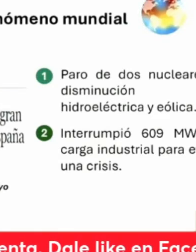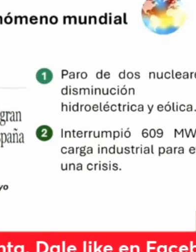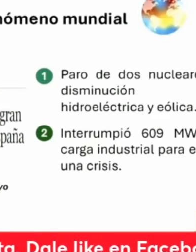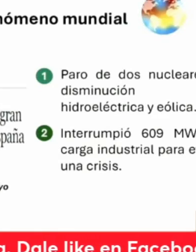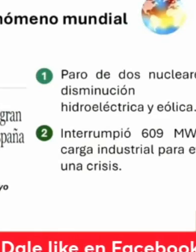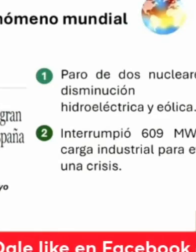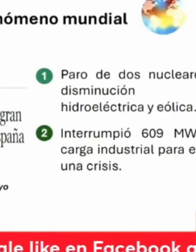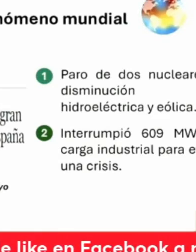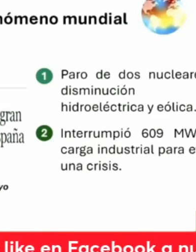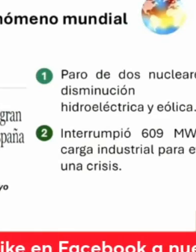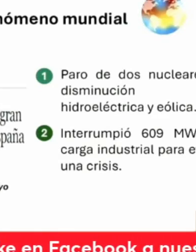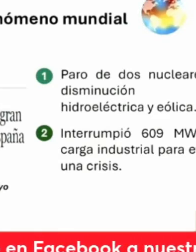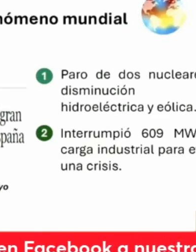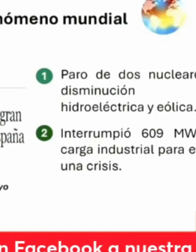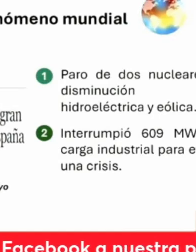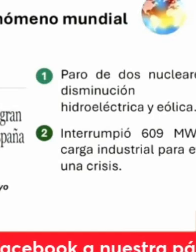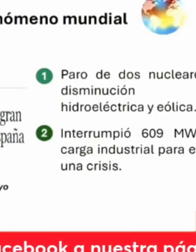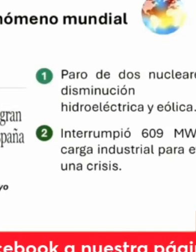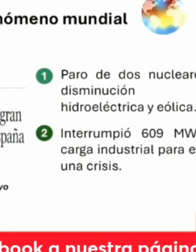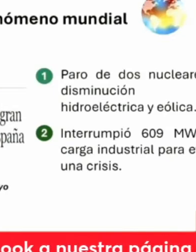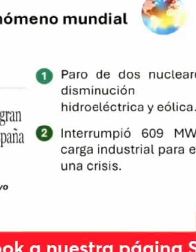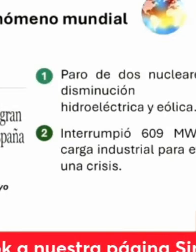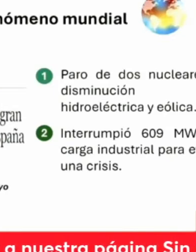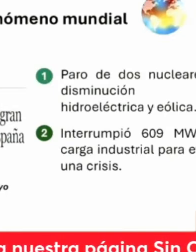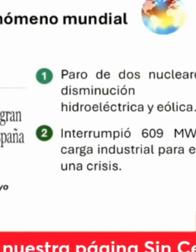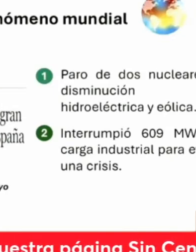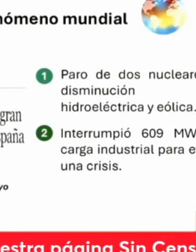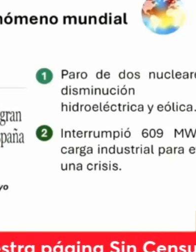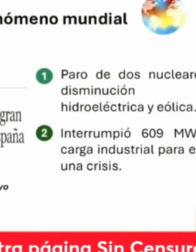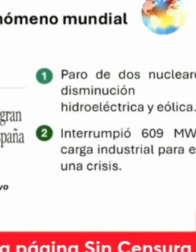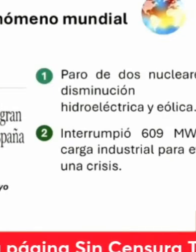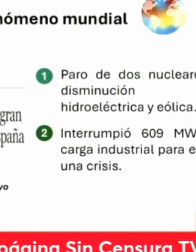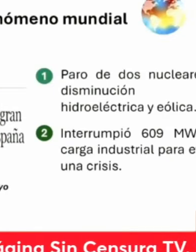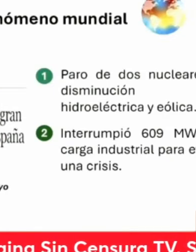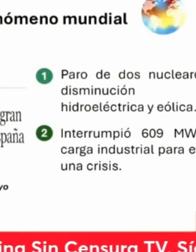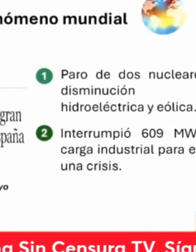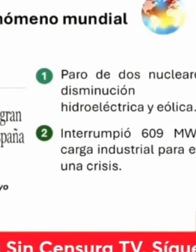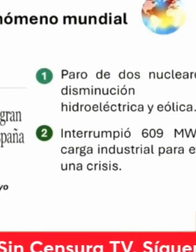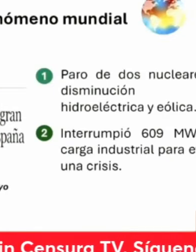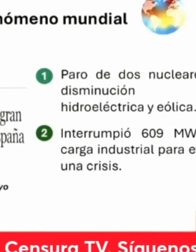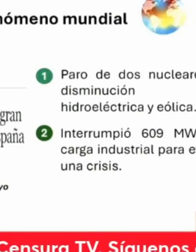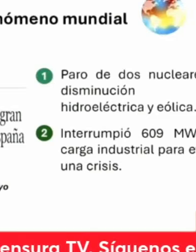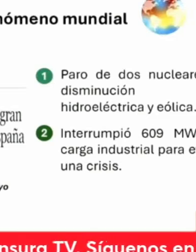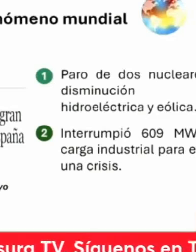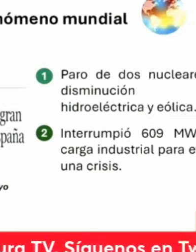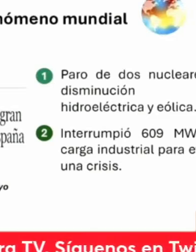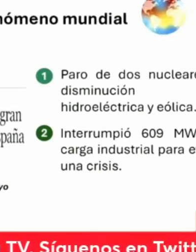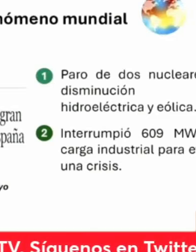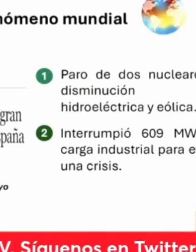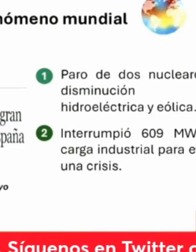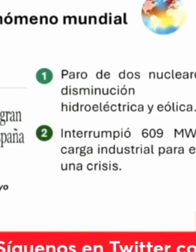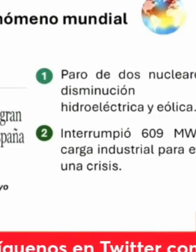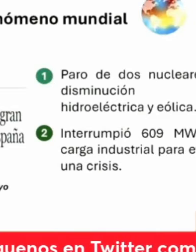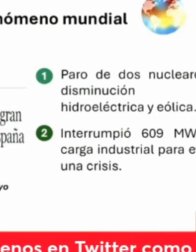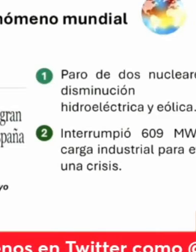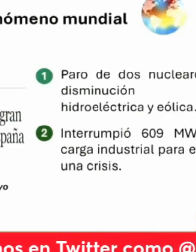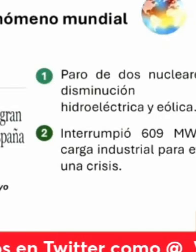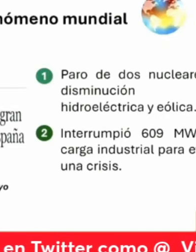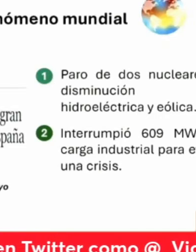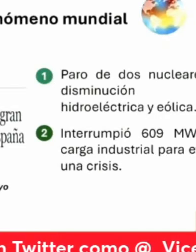de cómo enfrentaron el problema de los apagones, cómo se resolvió y no hubieron apagones.